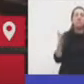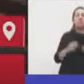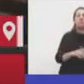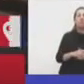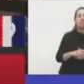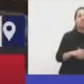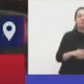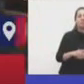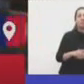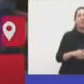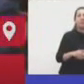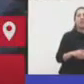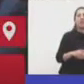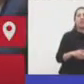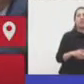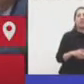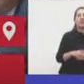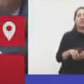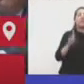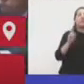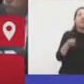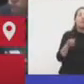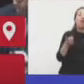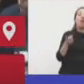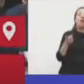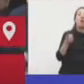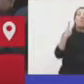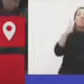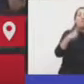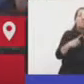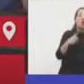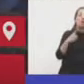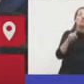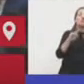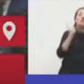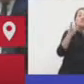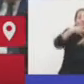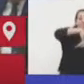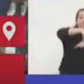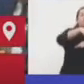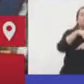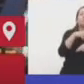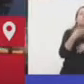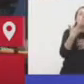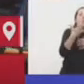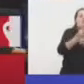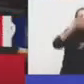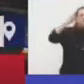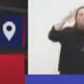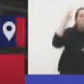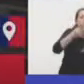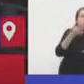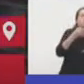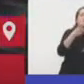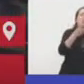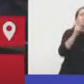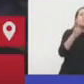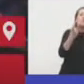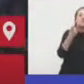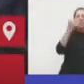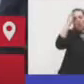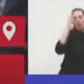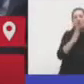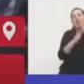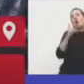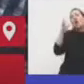que no tiene respuesta, que controle la inflación, no las redes sociales, porque si controla la inflación... Los discursos bueno, pero van